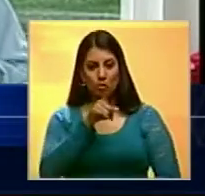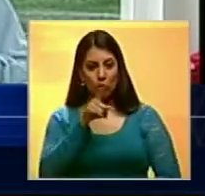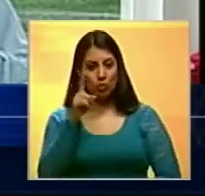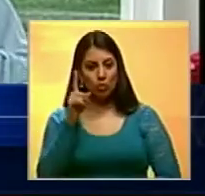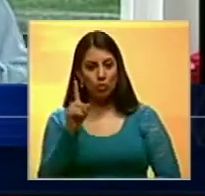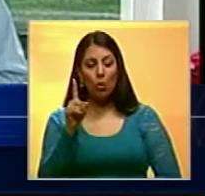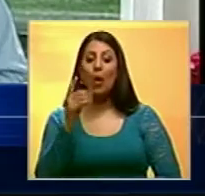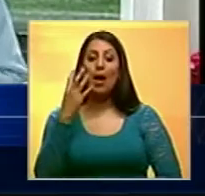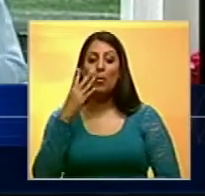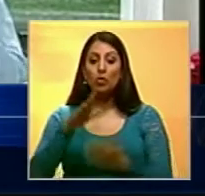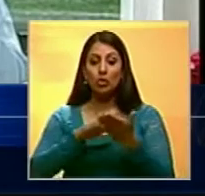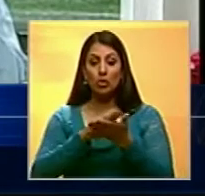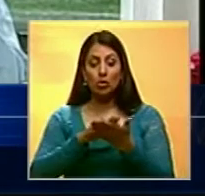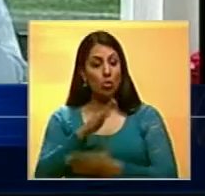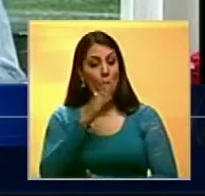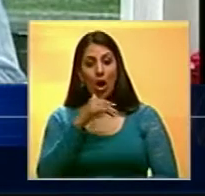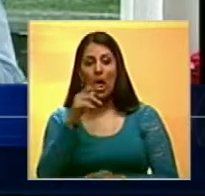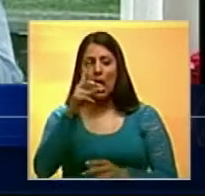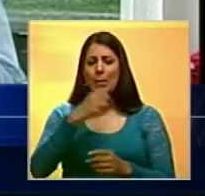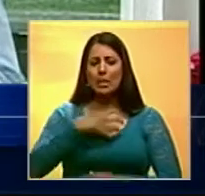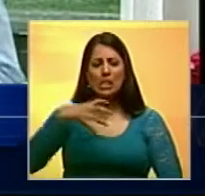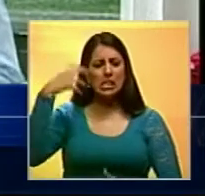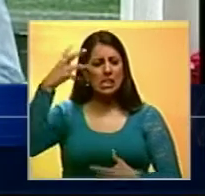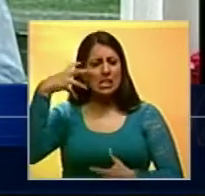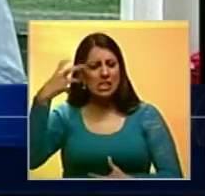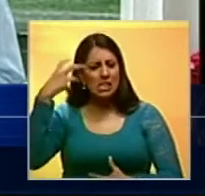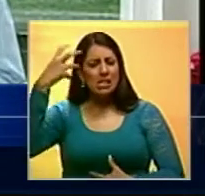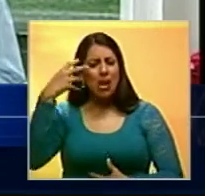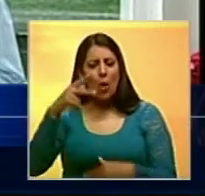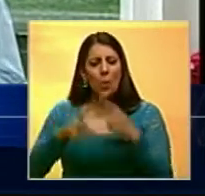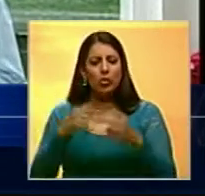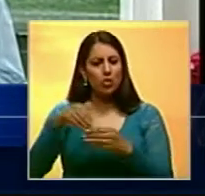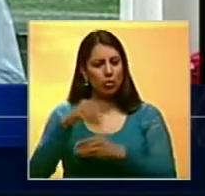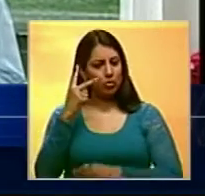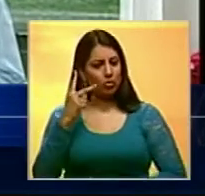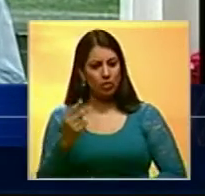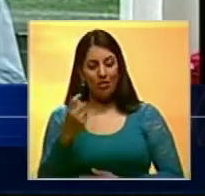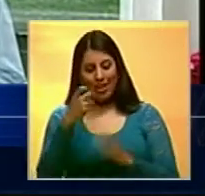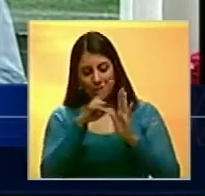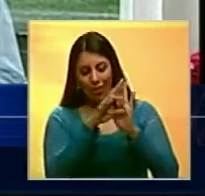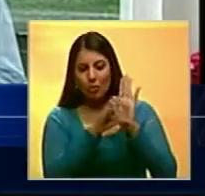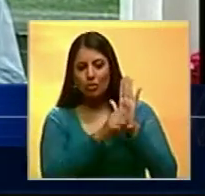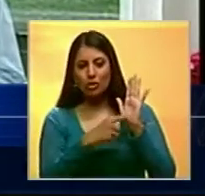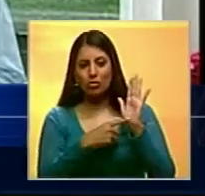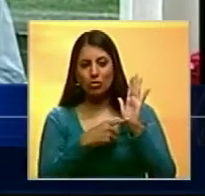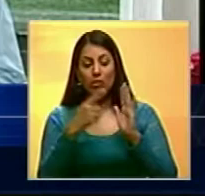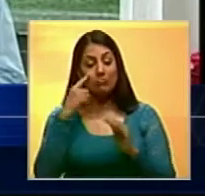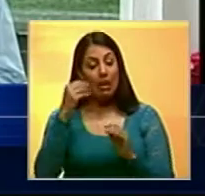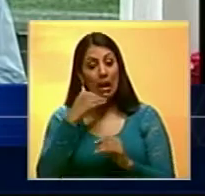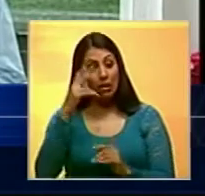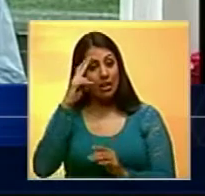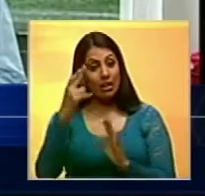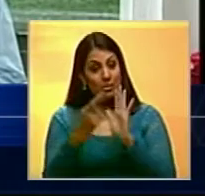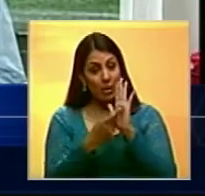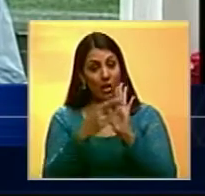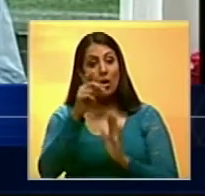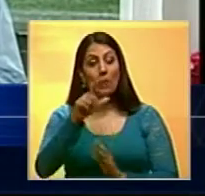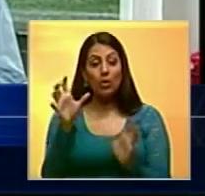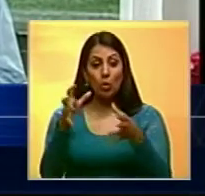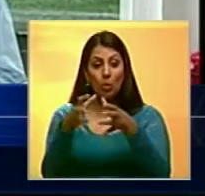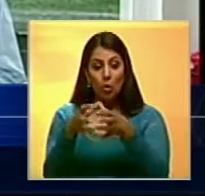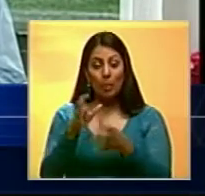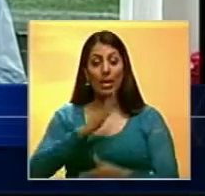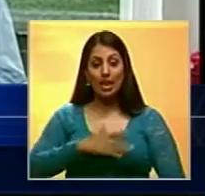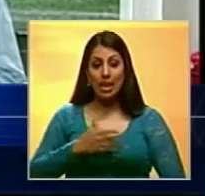circunstancias y situaciones. Que nadie se obsesione con procesos electorales que no están en la Constitución. Cojan mínimo, le digo a aquellos sectores